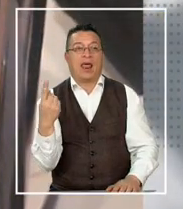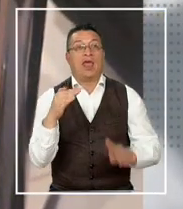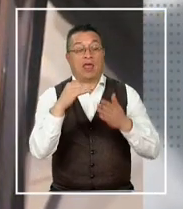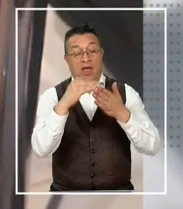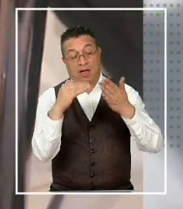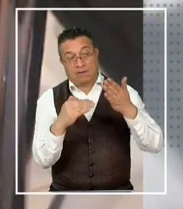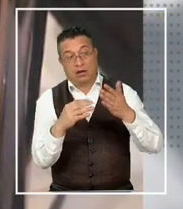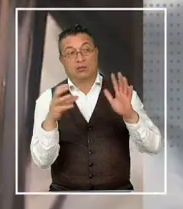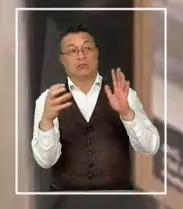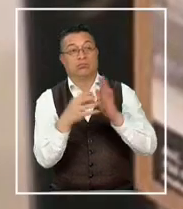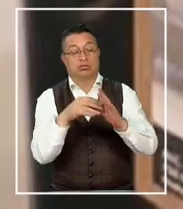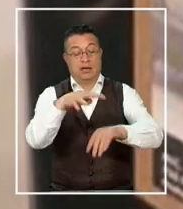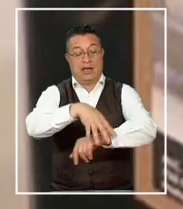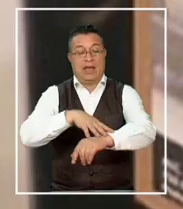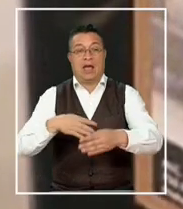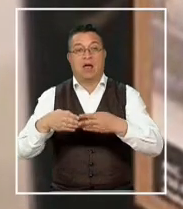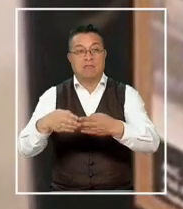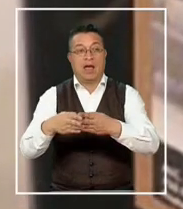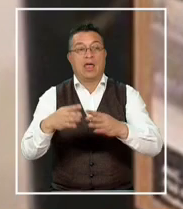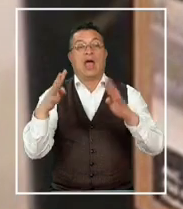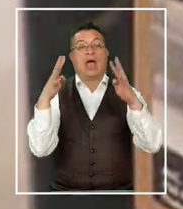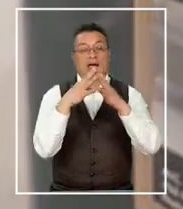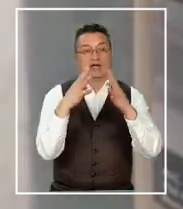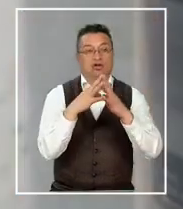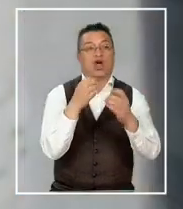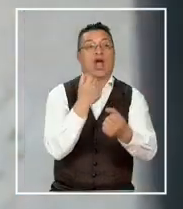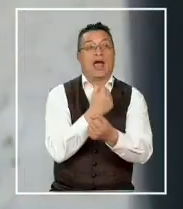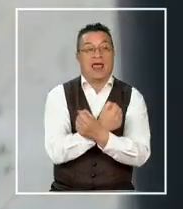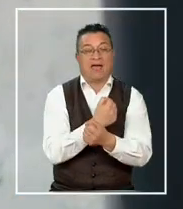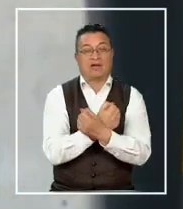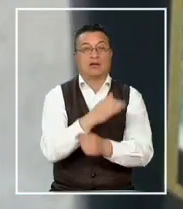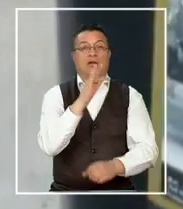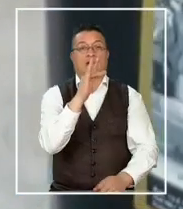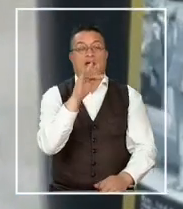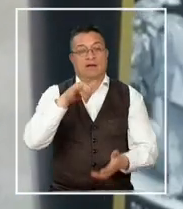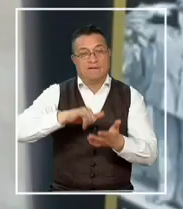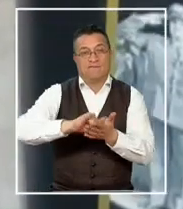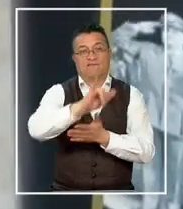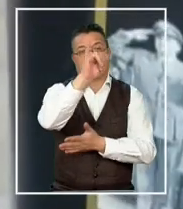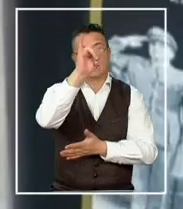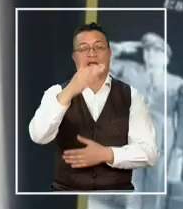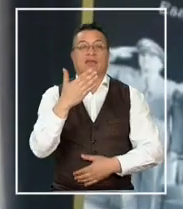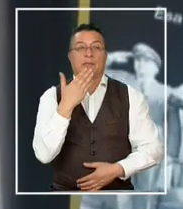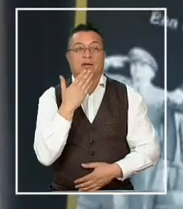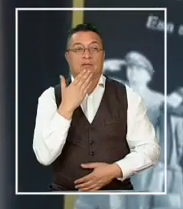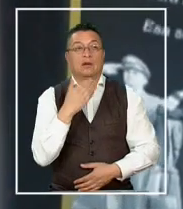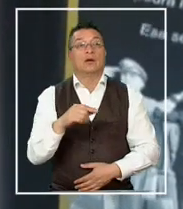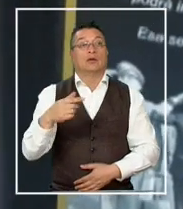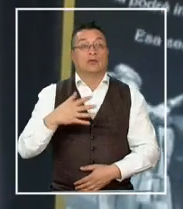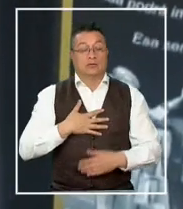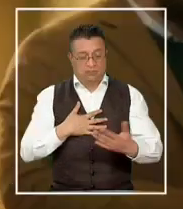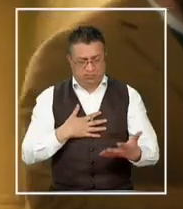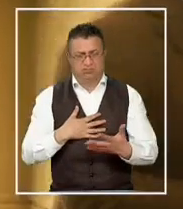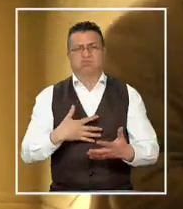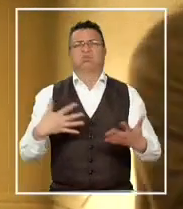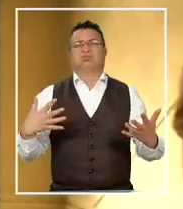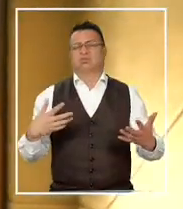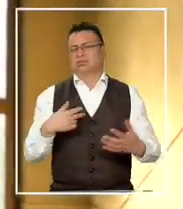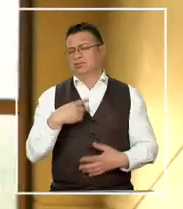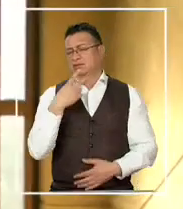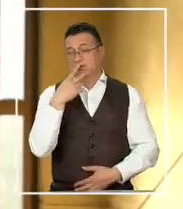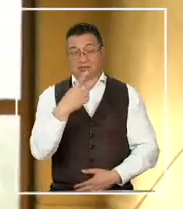abajo los escudos de la Armada, el Ejército, Carabineros y la FACH. Me acaba de atravesar porque realmente lo